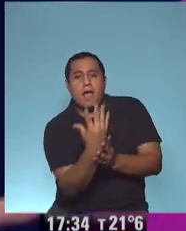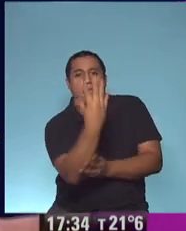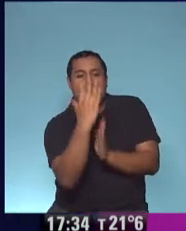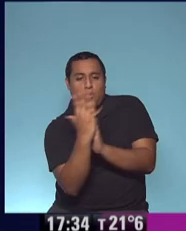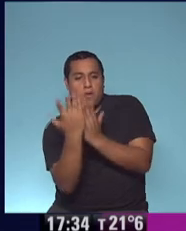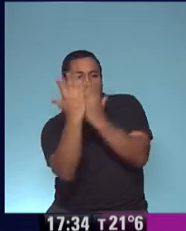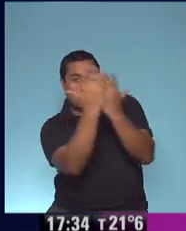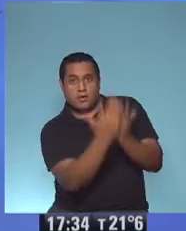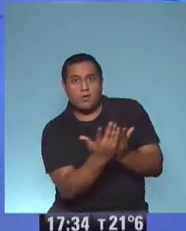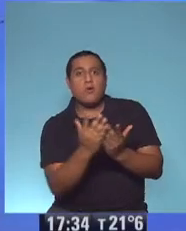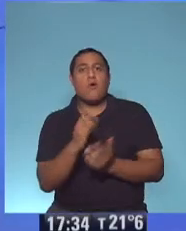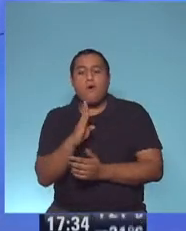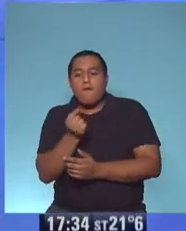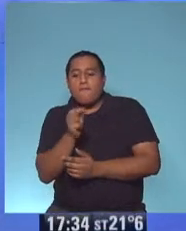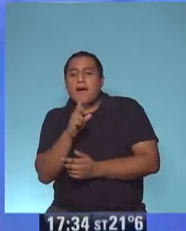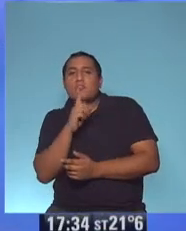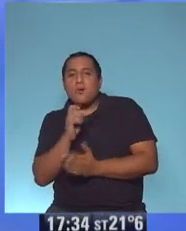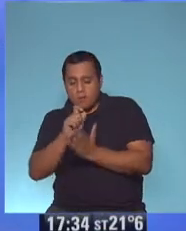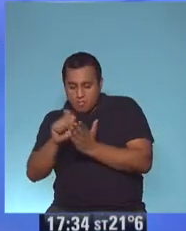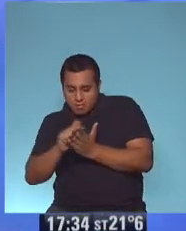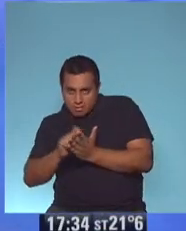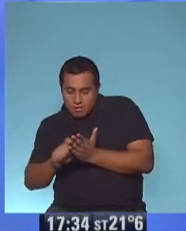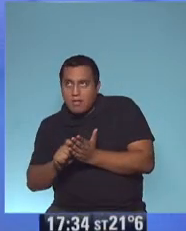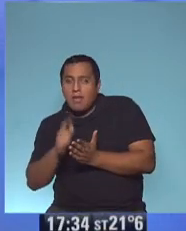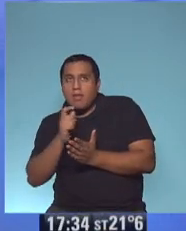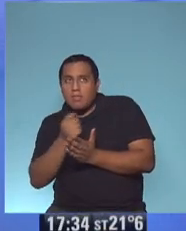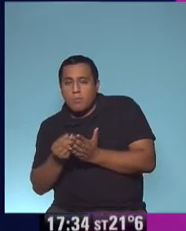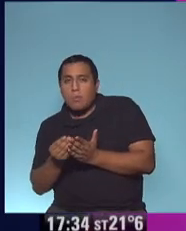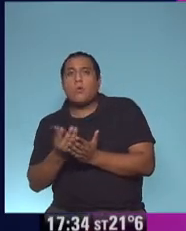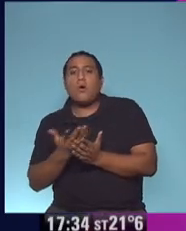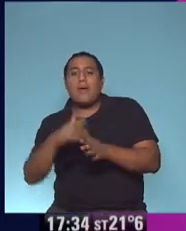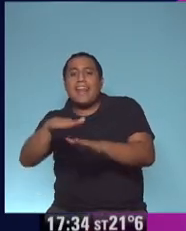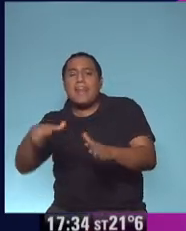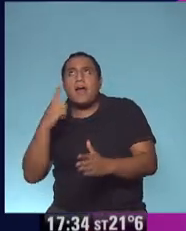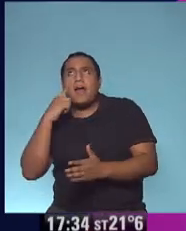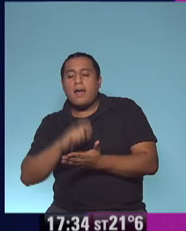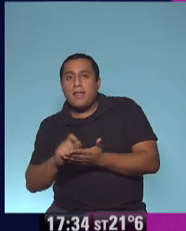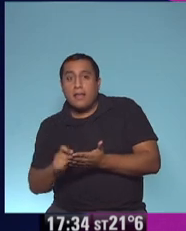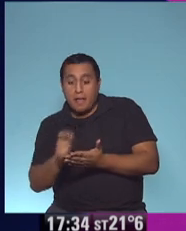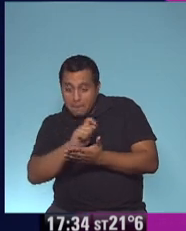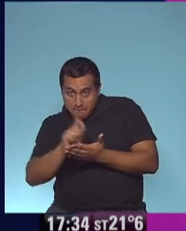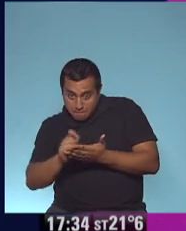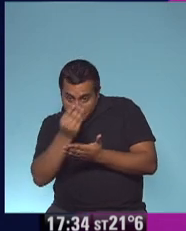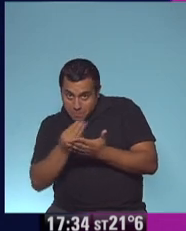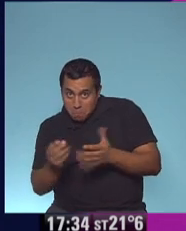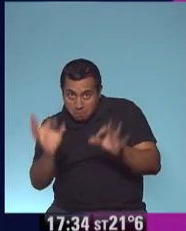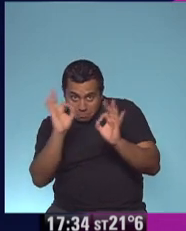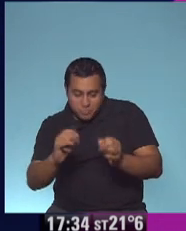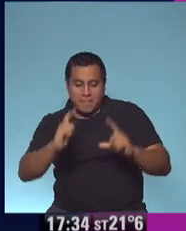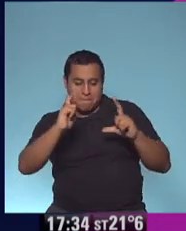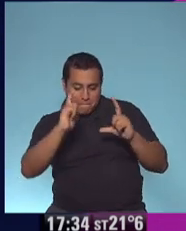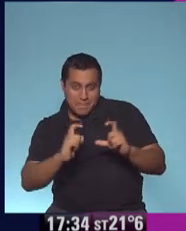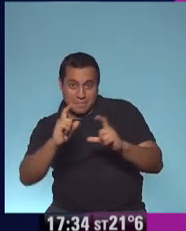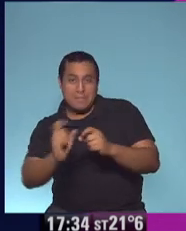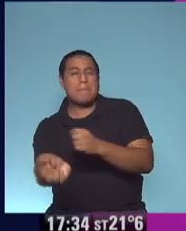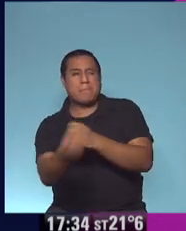O pueden dibujar a Bartolo, por ejemplo, o a todos los chicos. Lo que quieran, y cuando lo terminen, le sacan una foto